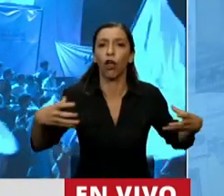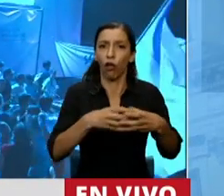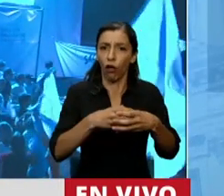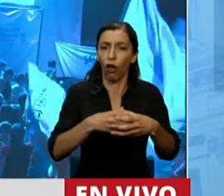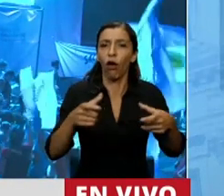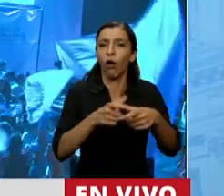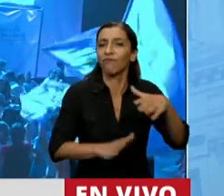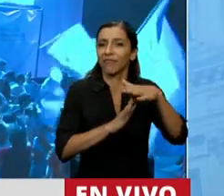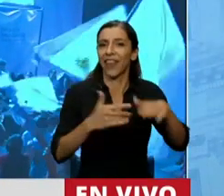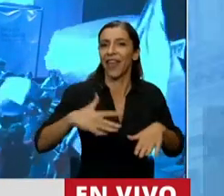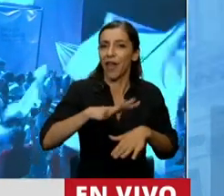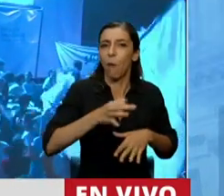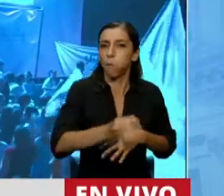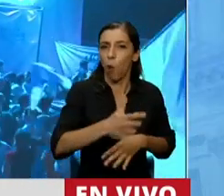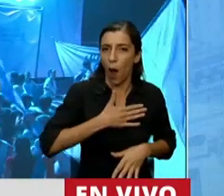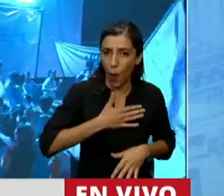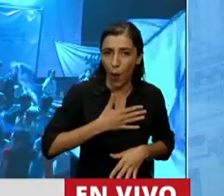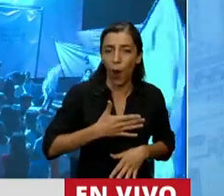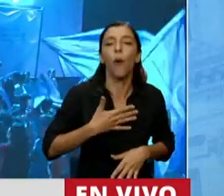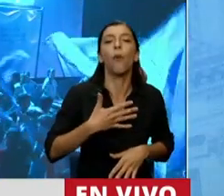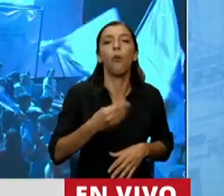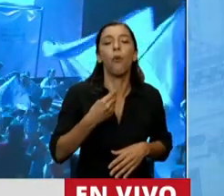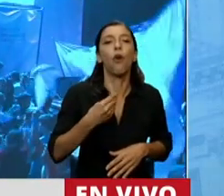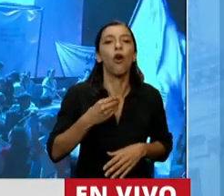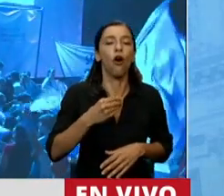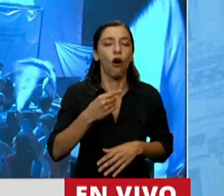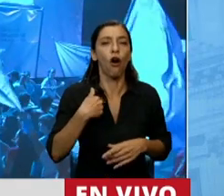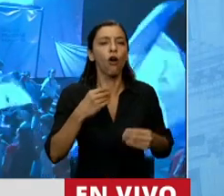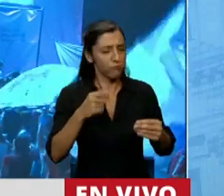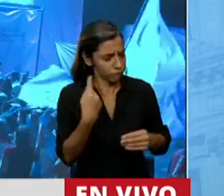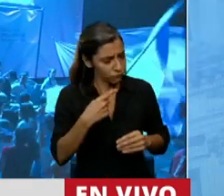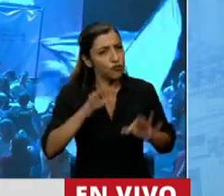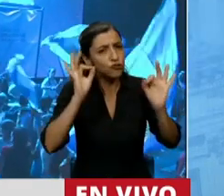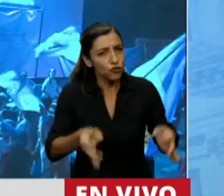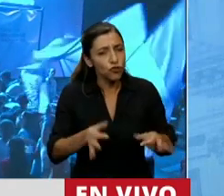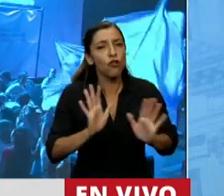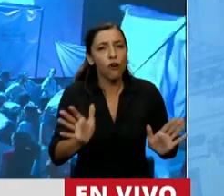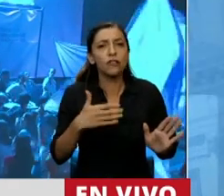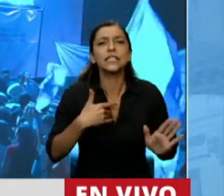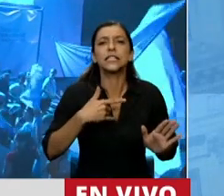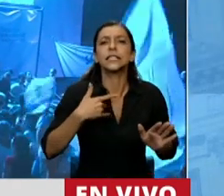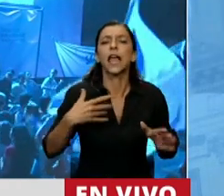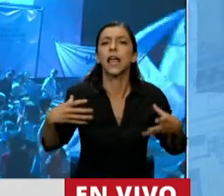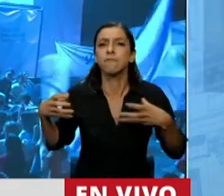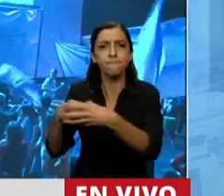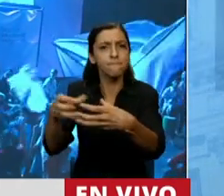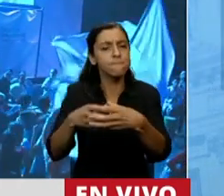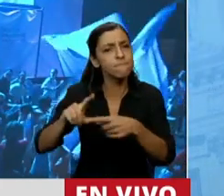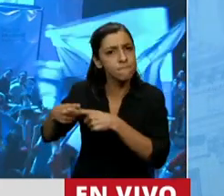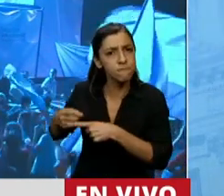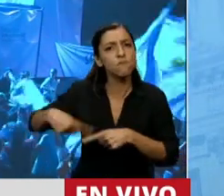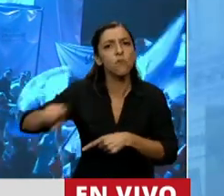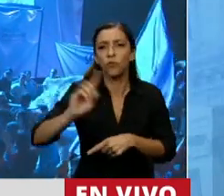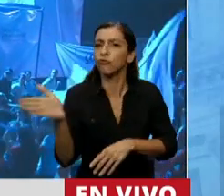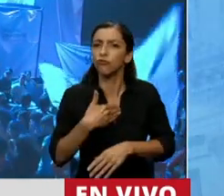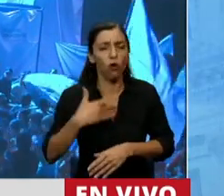localidad, mi pueblo, San Luis del Palmar, Corrientes, que por unanimidad de todos los sectores políticos le han dicho sí a las